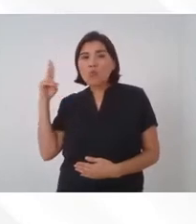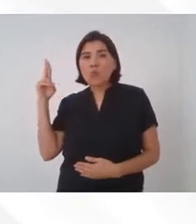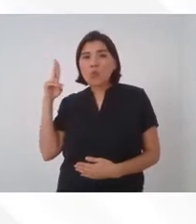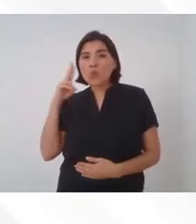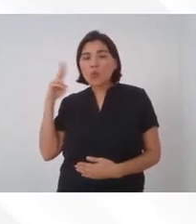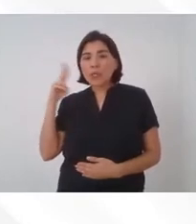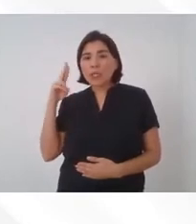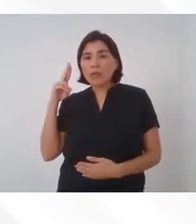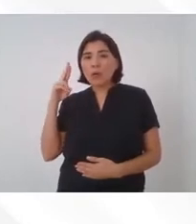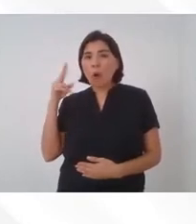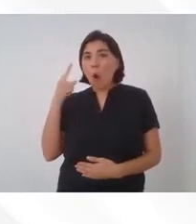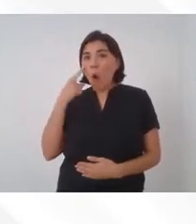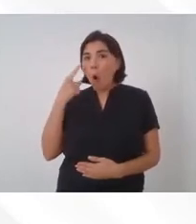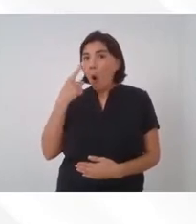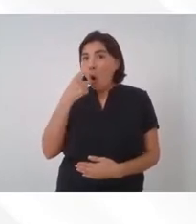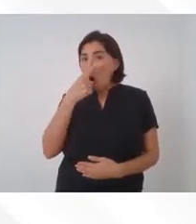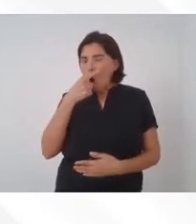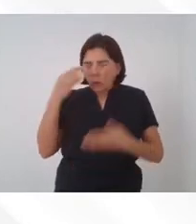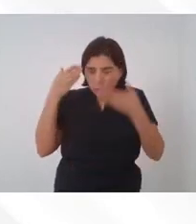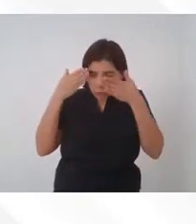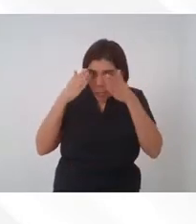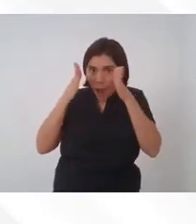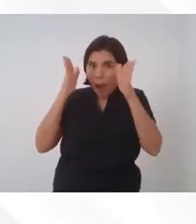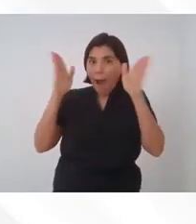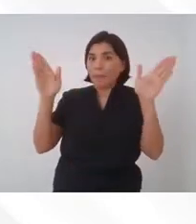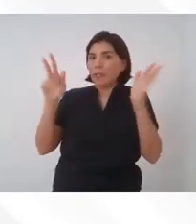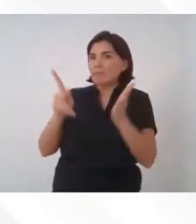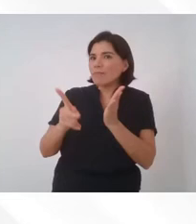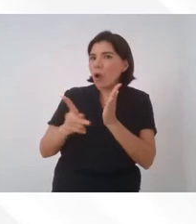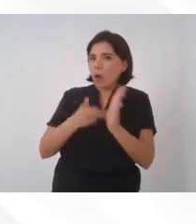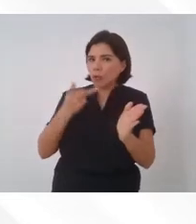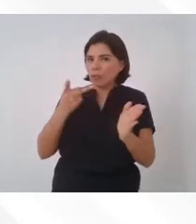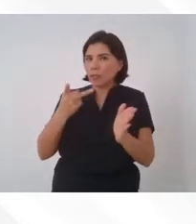y regresamos a esta sesión.